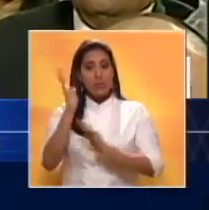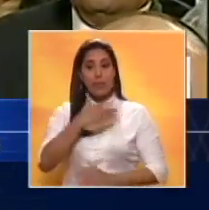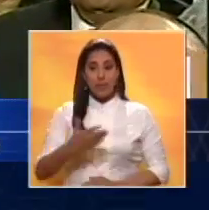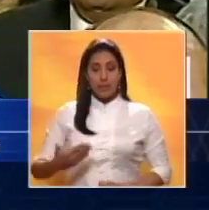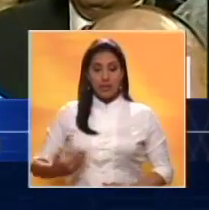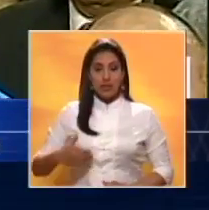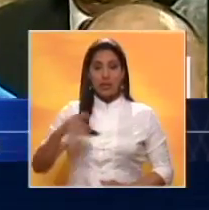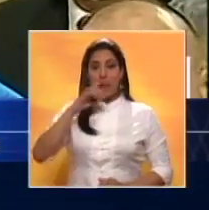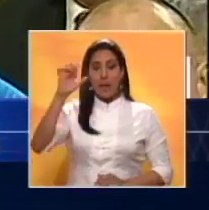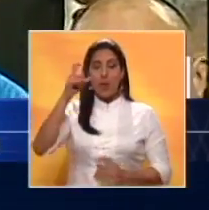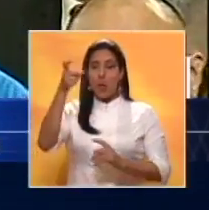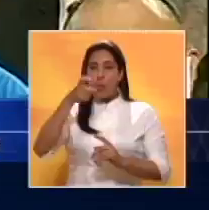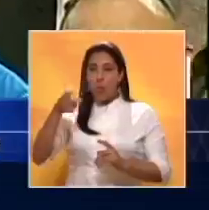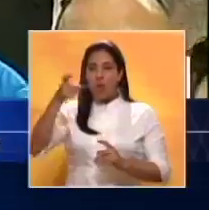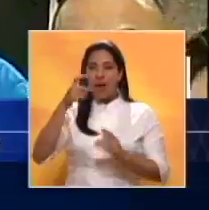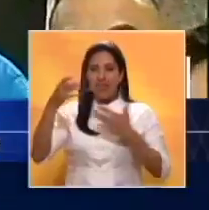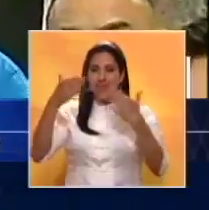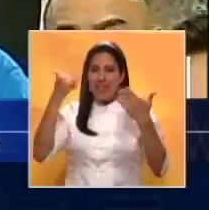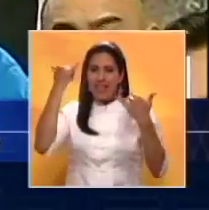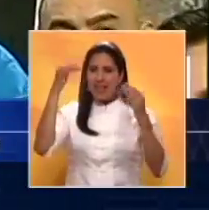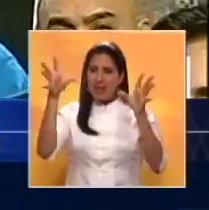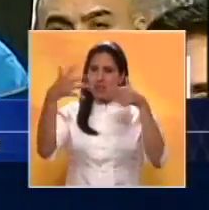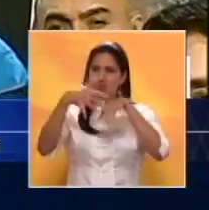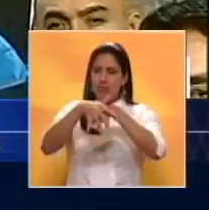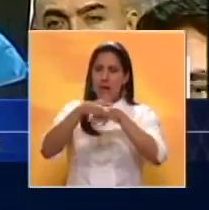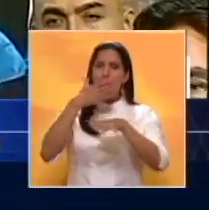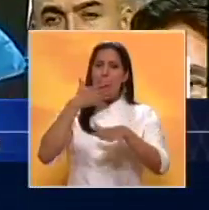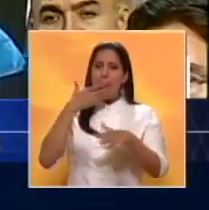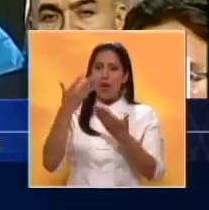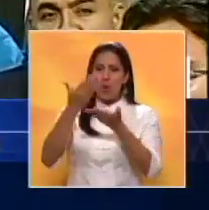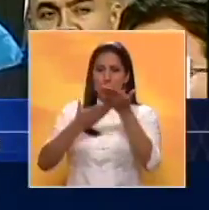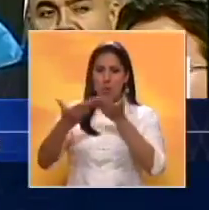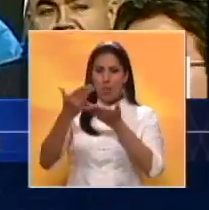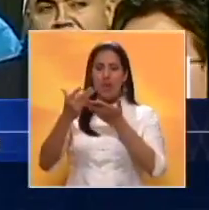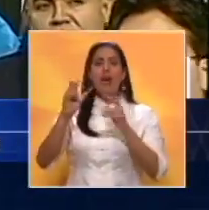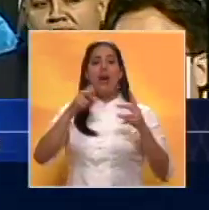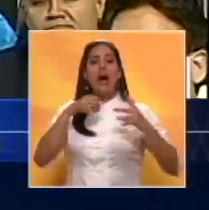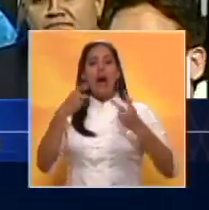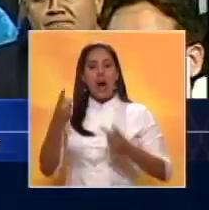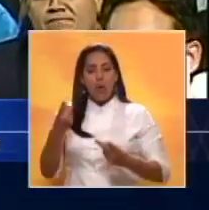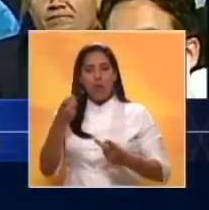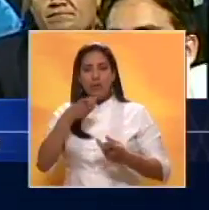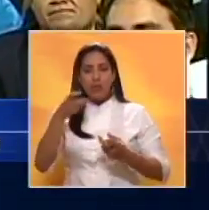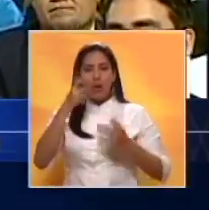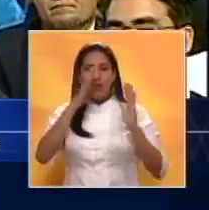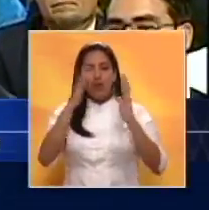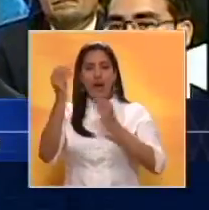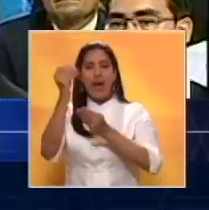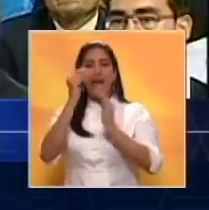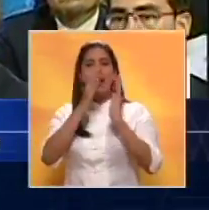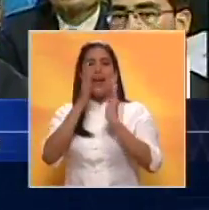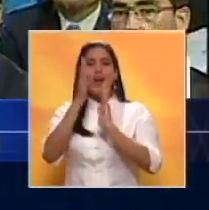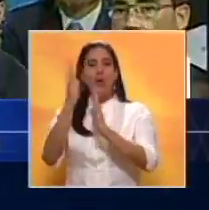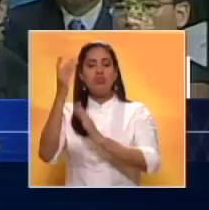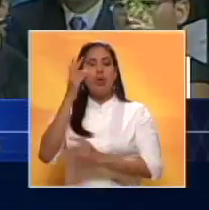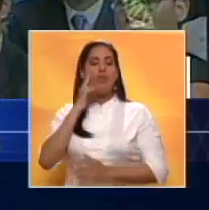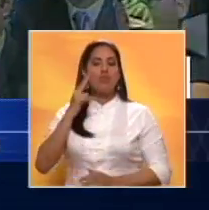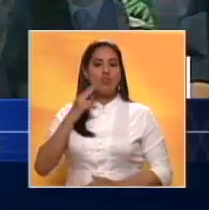presidente, en la búsqueda de la diversificación de la economía, estableció la agenda económica